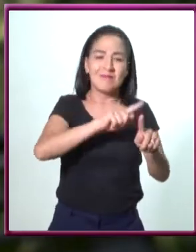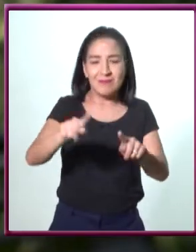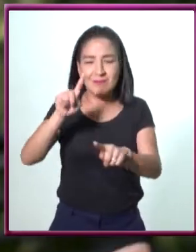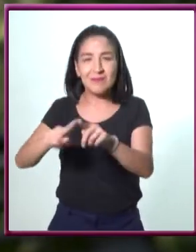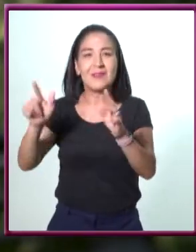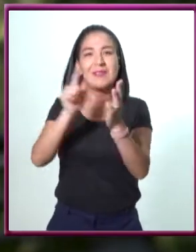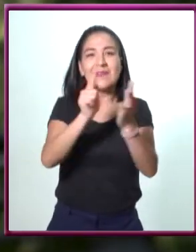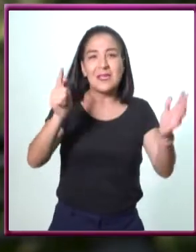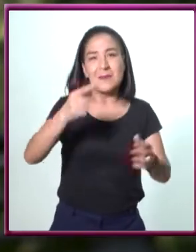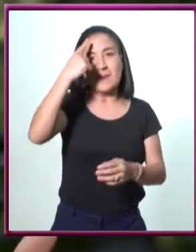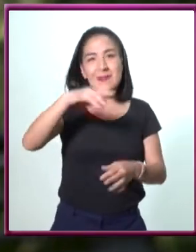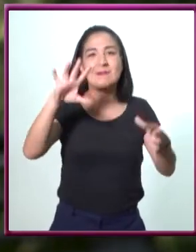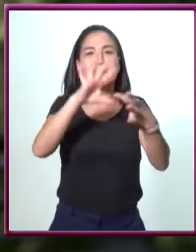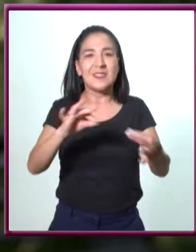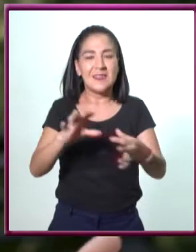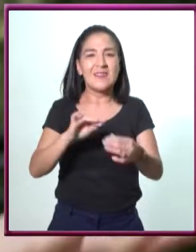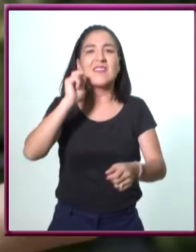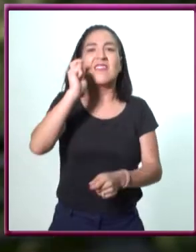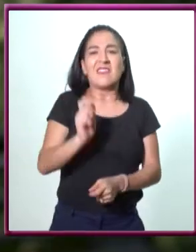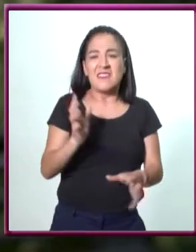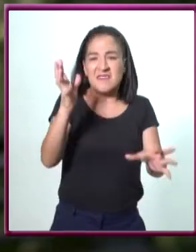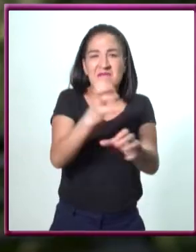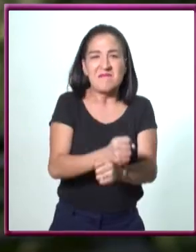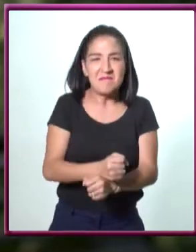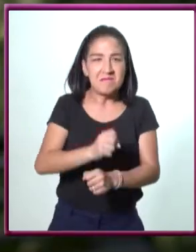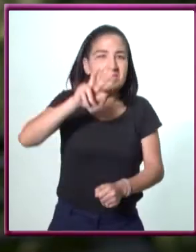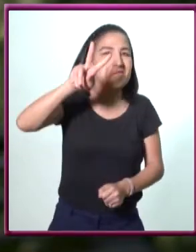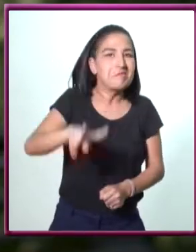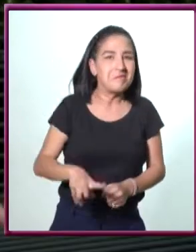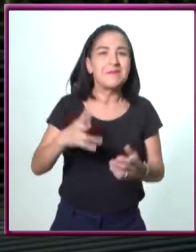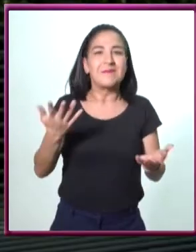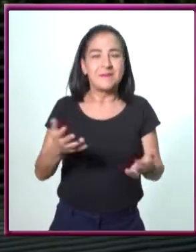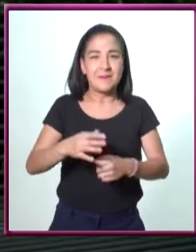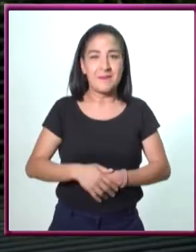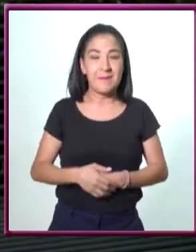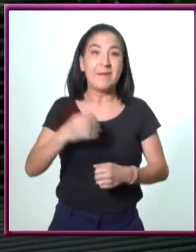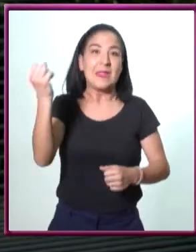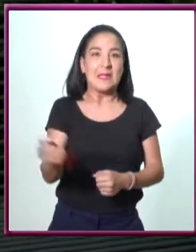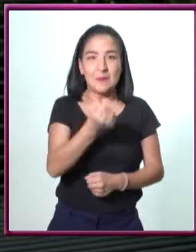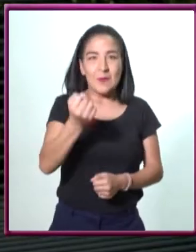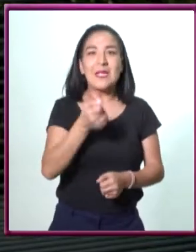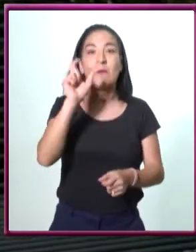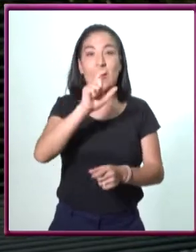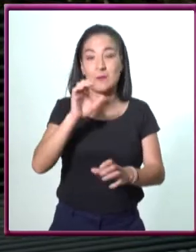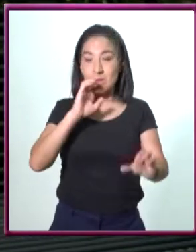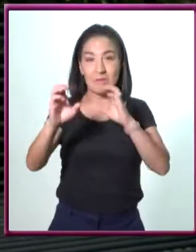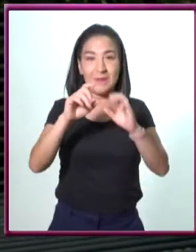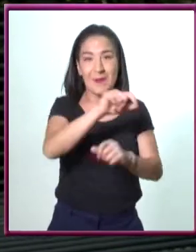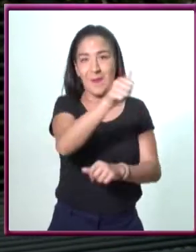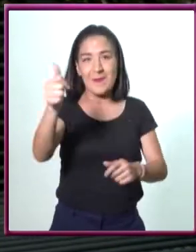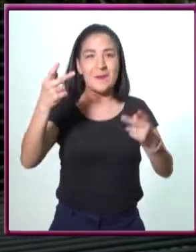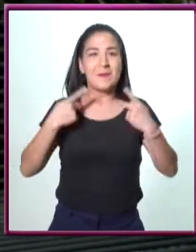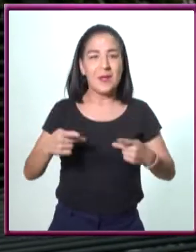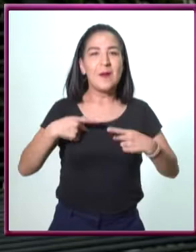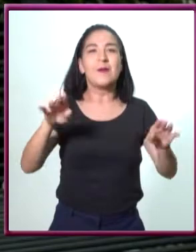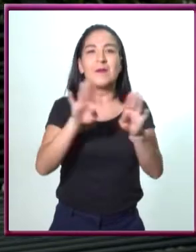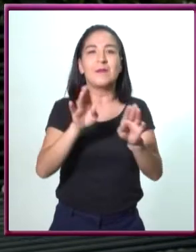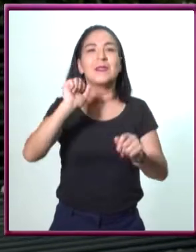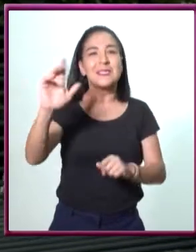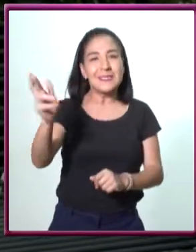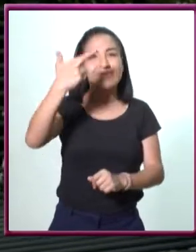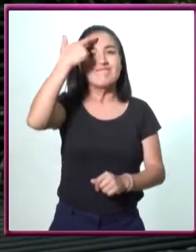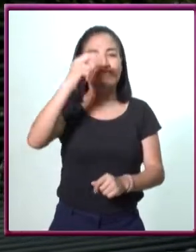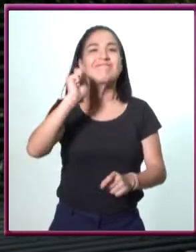de libros tratando simplemente de definir qué es lo verdadero. Por suerte, a la hora de comunicarnos con los demás, basta recordar